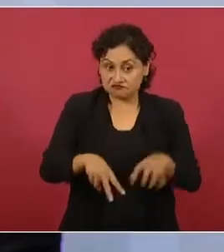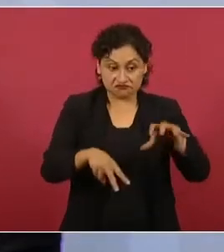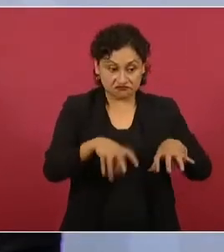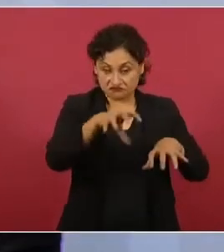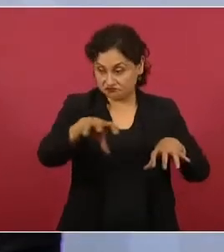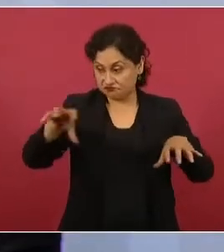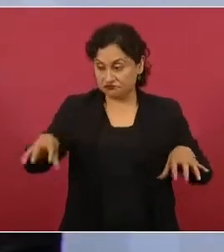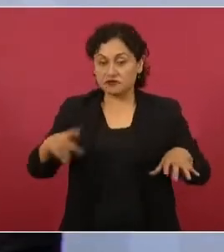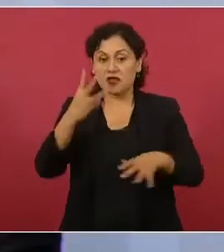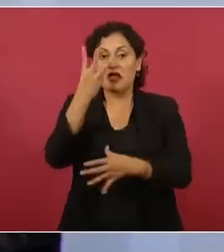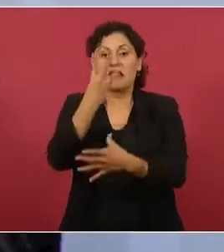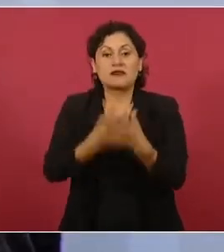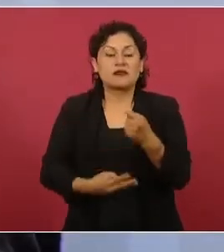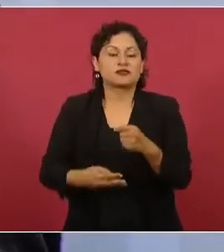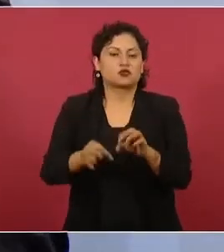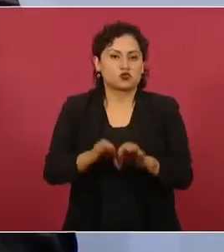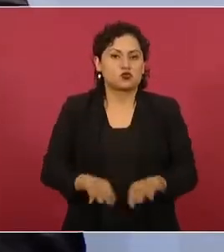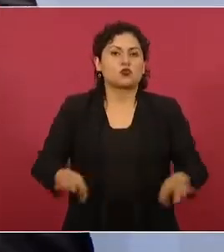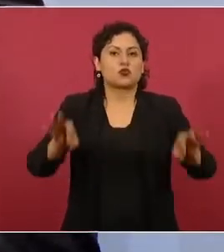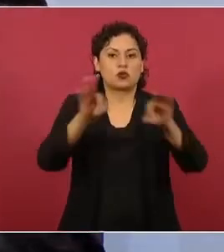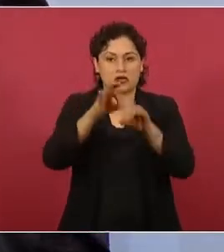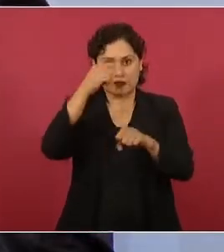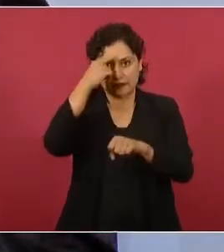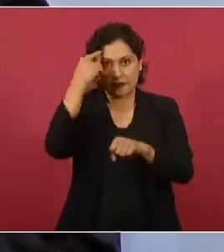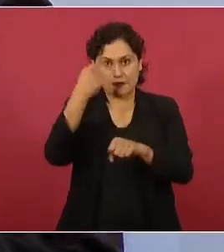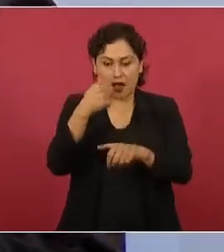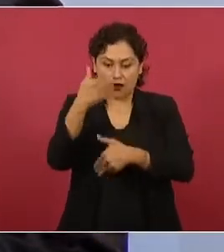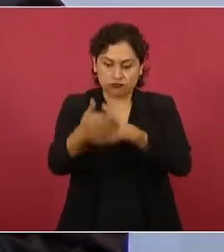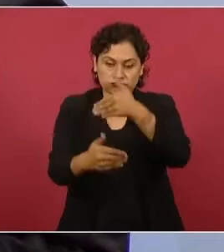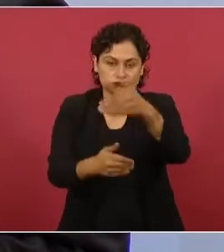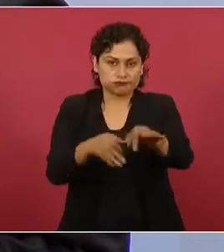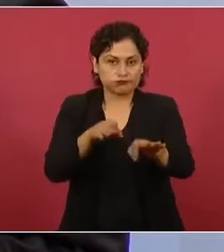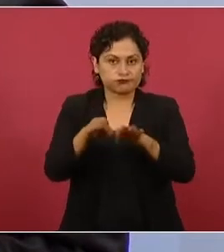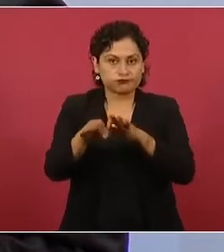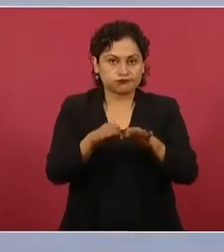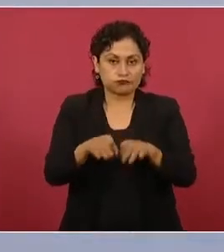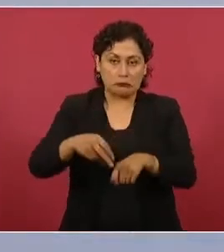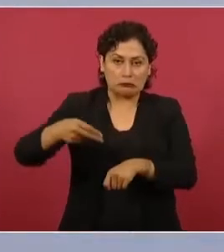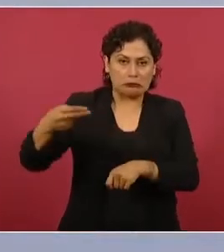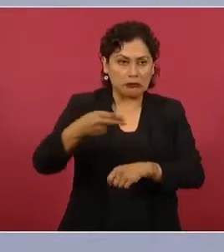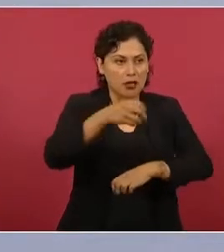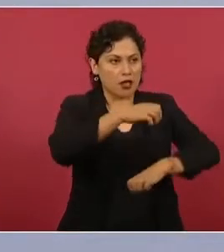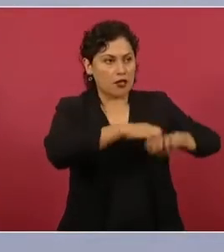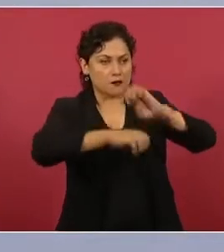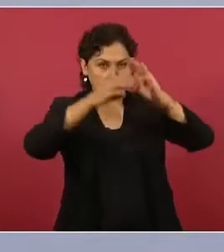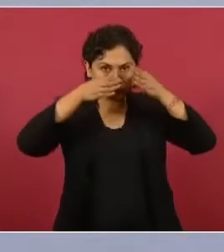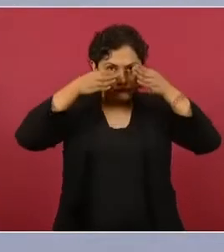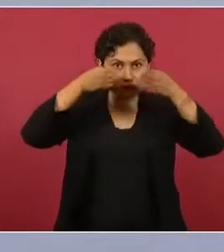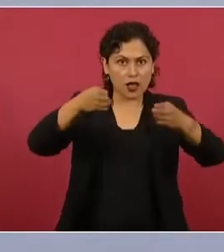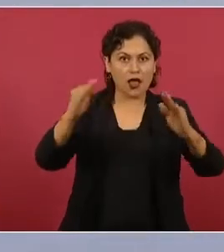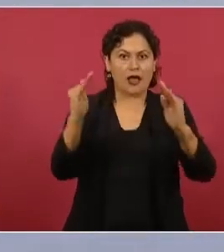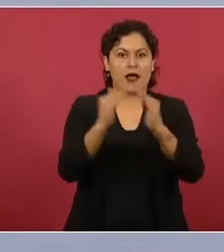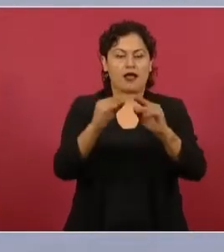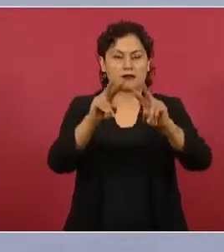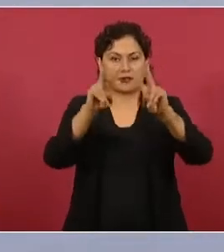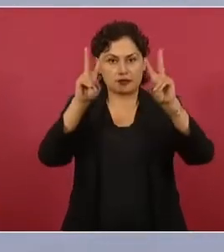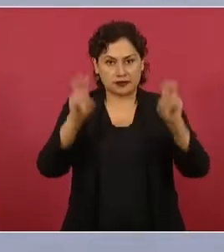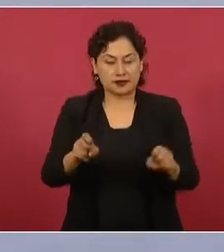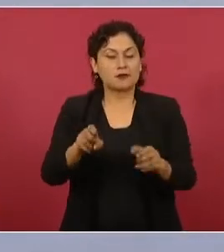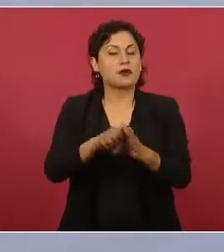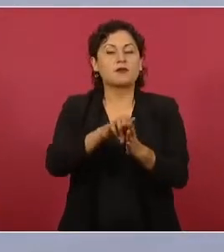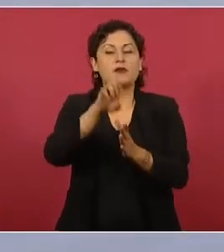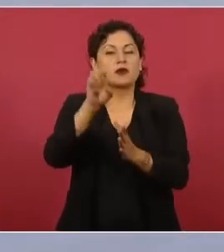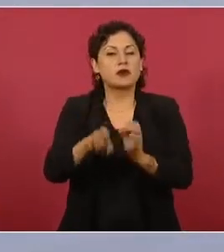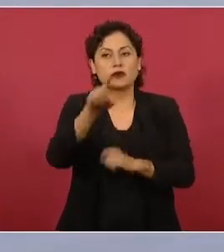nueva etapa de la vida pública de México. Necesitamos empresarios comprometidos con la vivienda, que cada vez que piensen en una